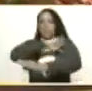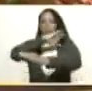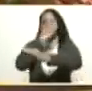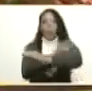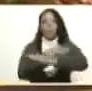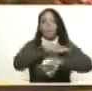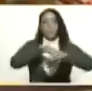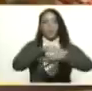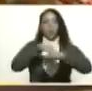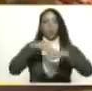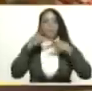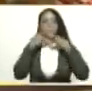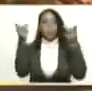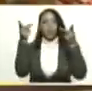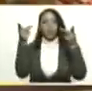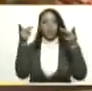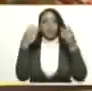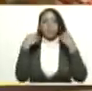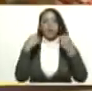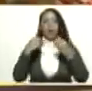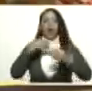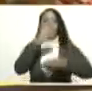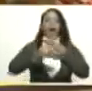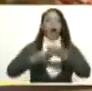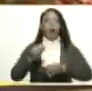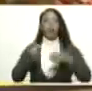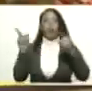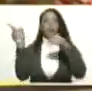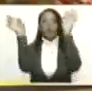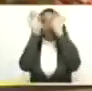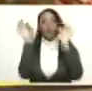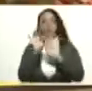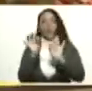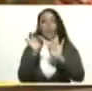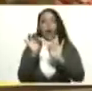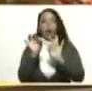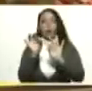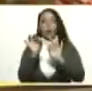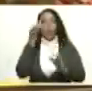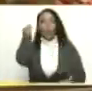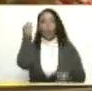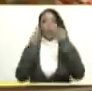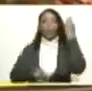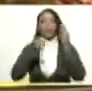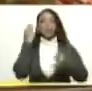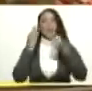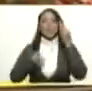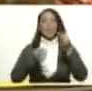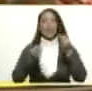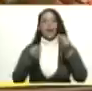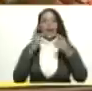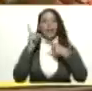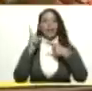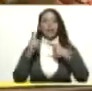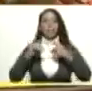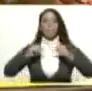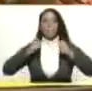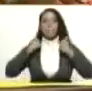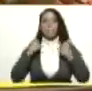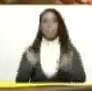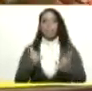del Ministerio Público para que proceda de manera en justicia, proceda de manera